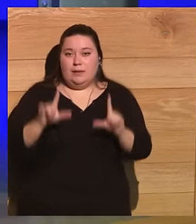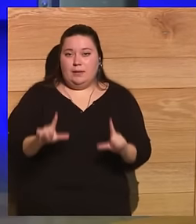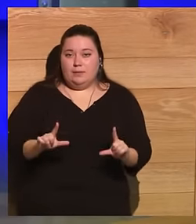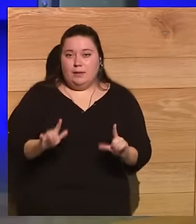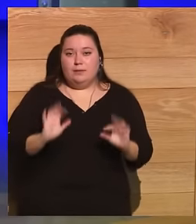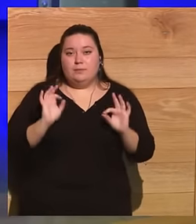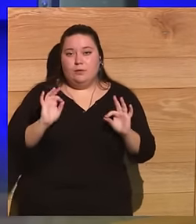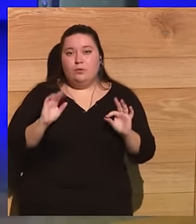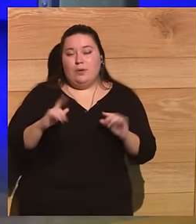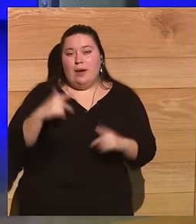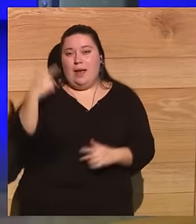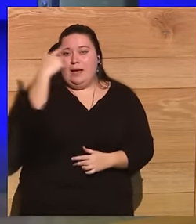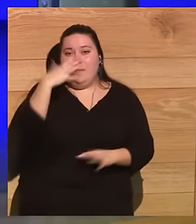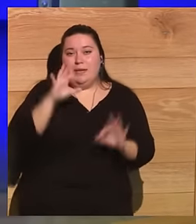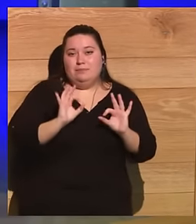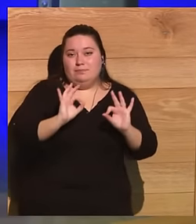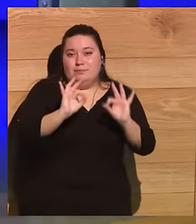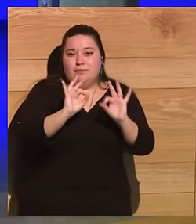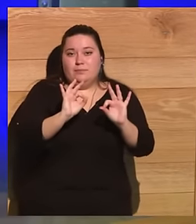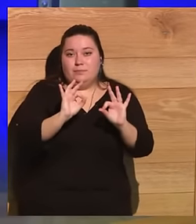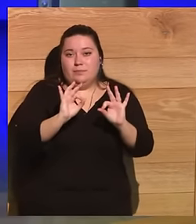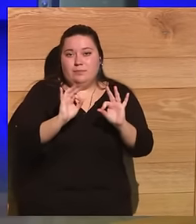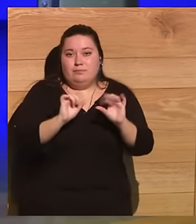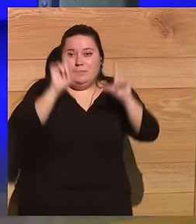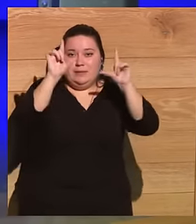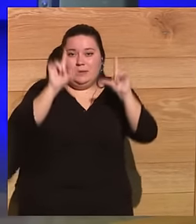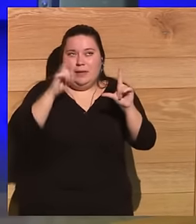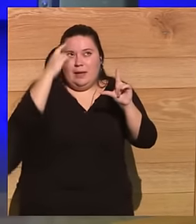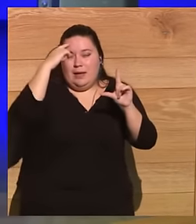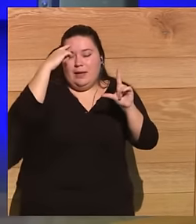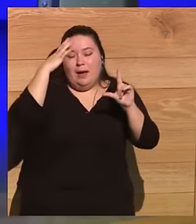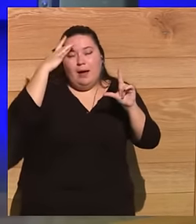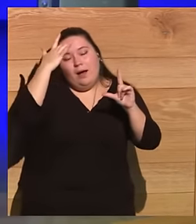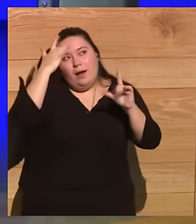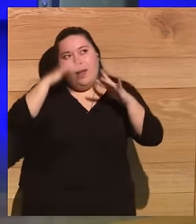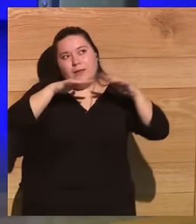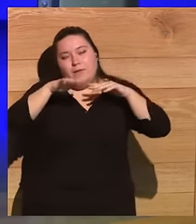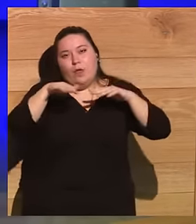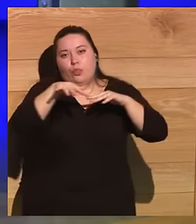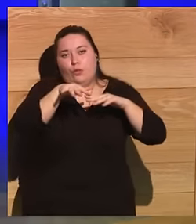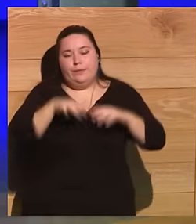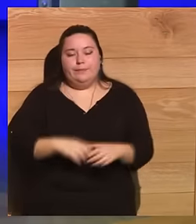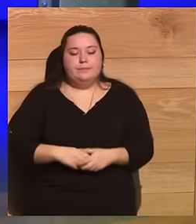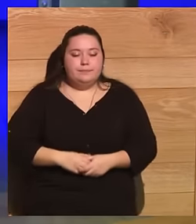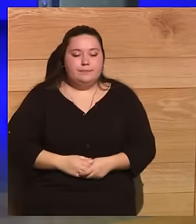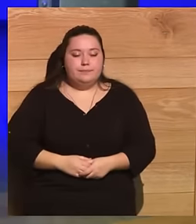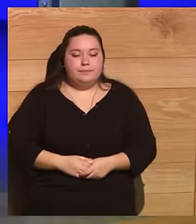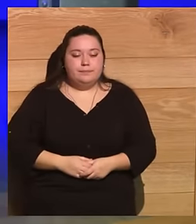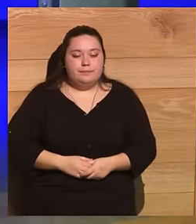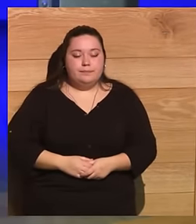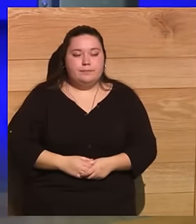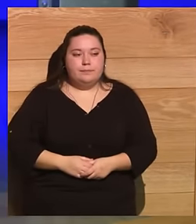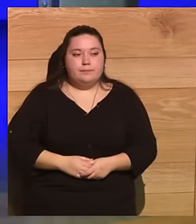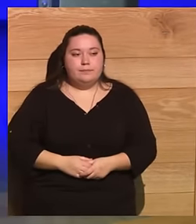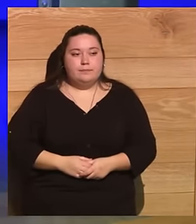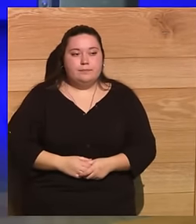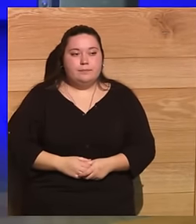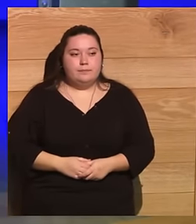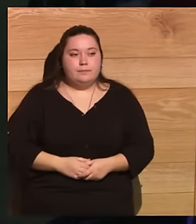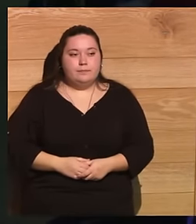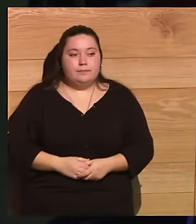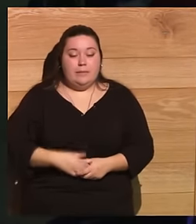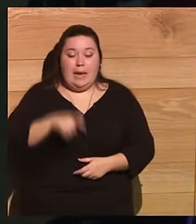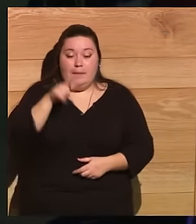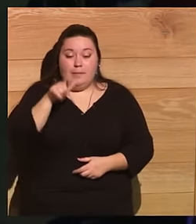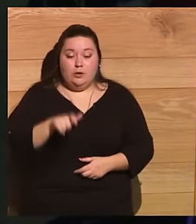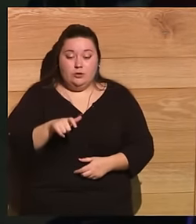Es decir, tienes que tener una cámara especial que detecta la radioactividad en toda la cabeza. Y la persona que está en